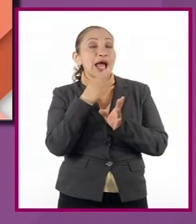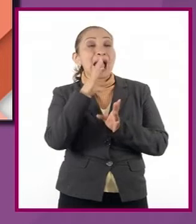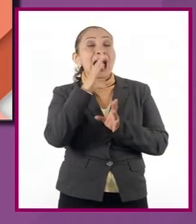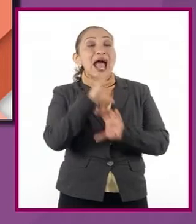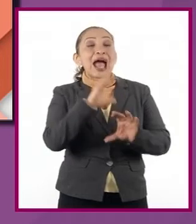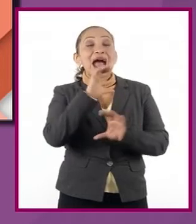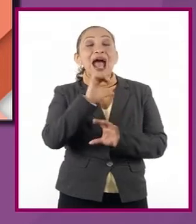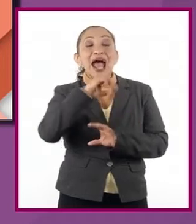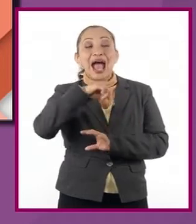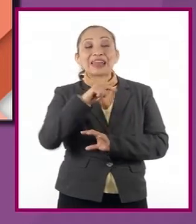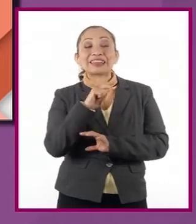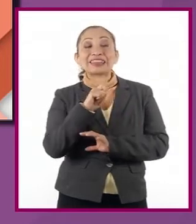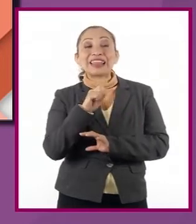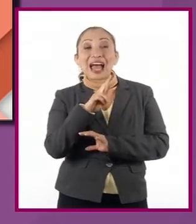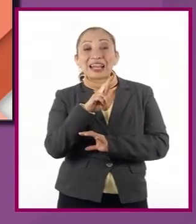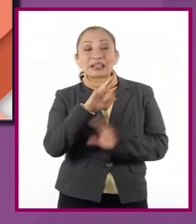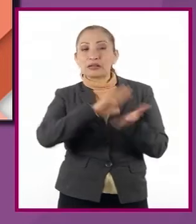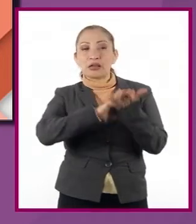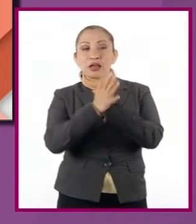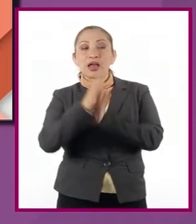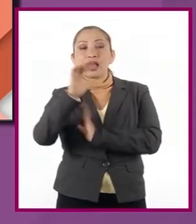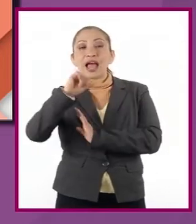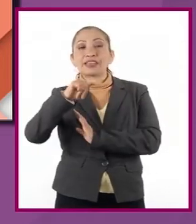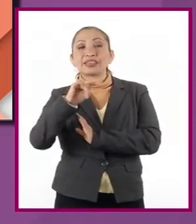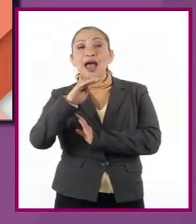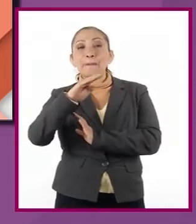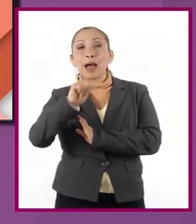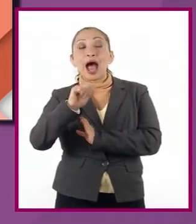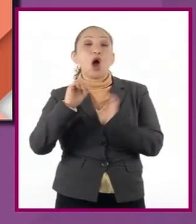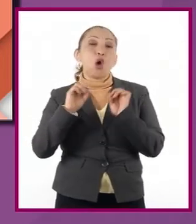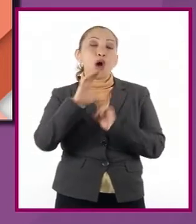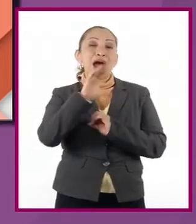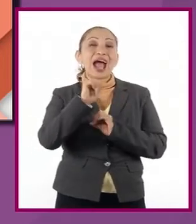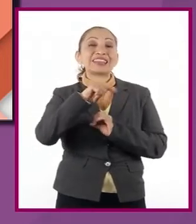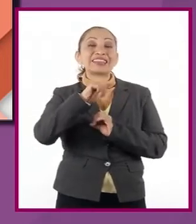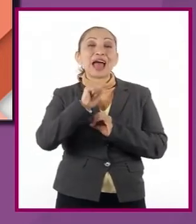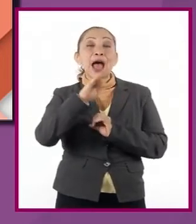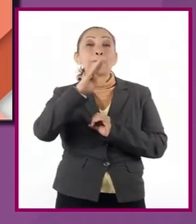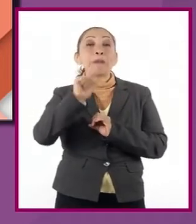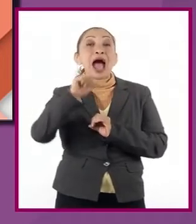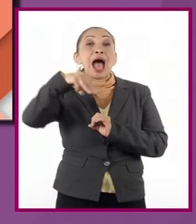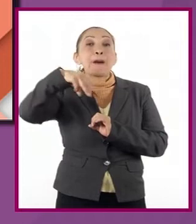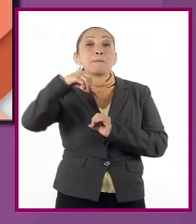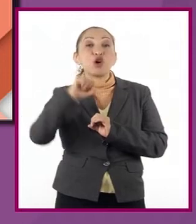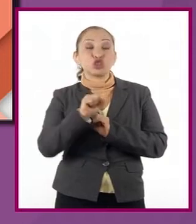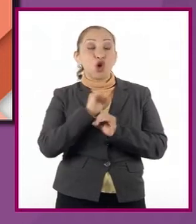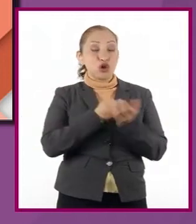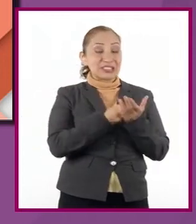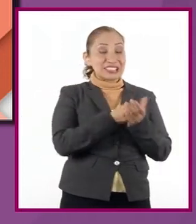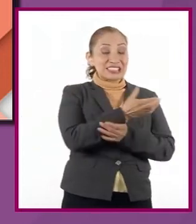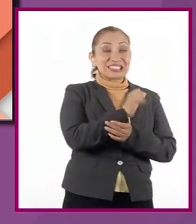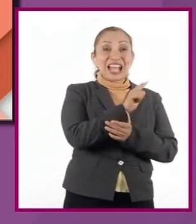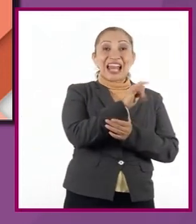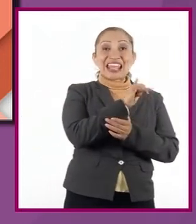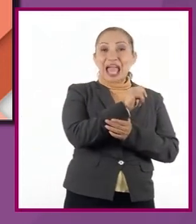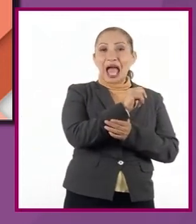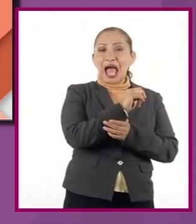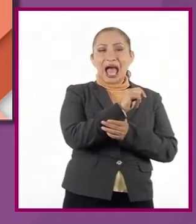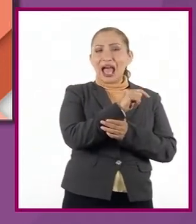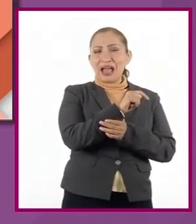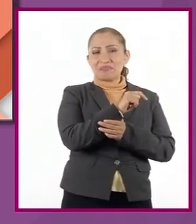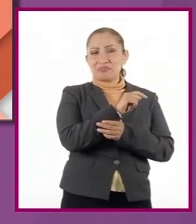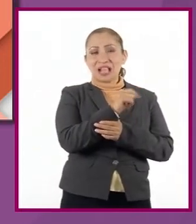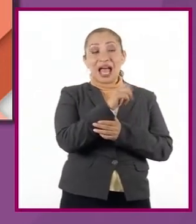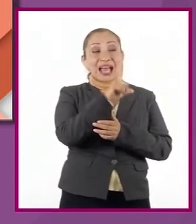cantar usamos cantaba o cantábamos, o si decimos salía en lugar del